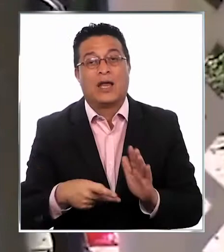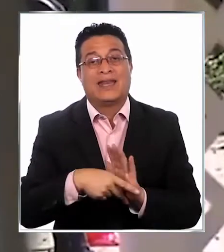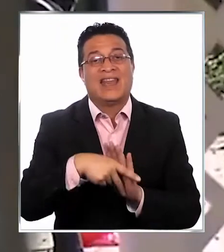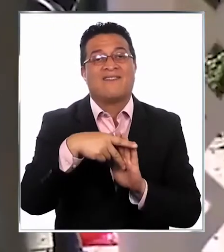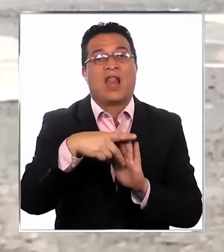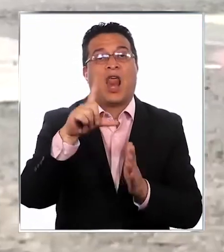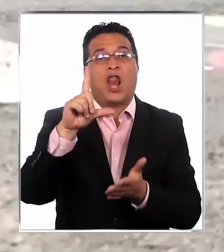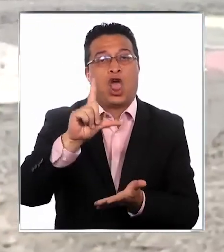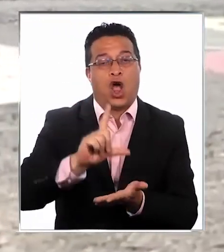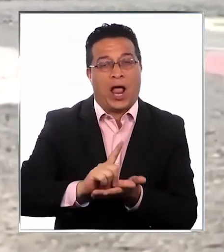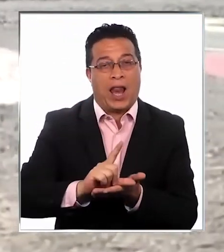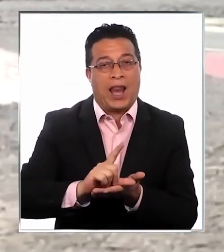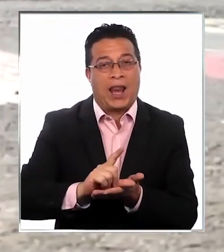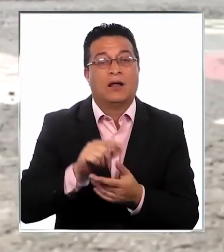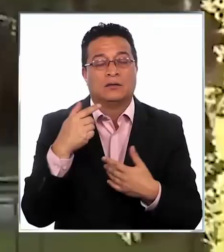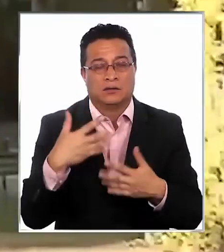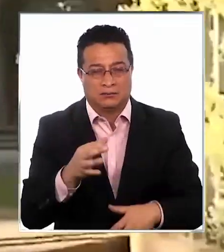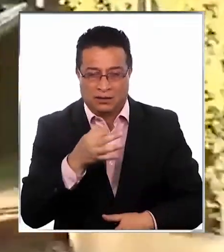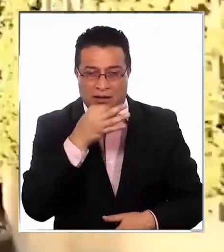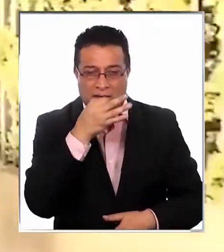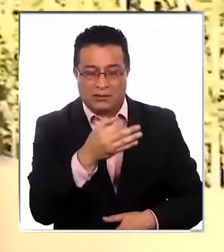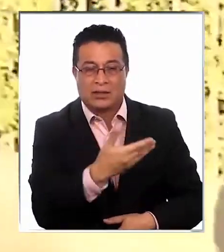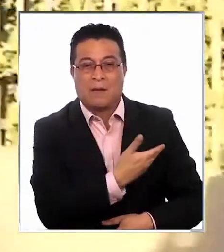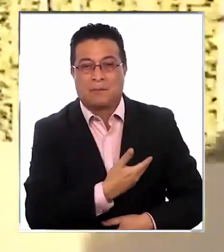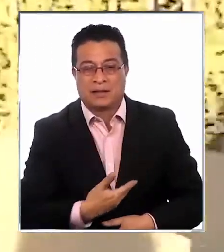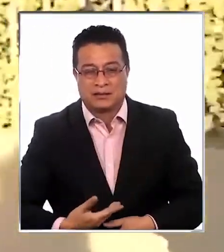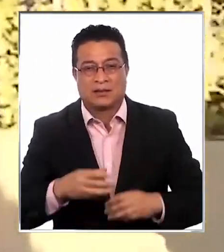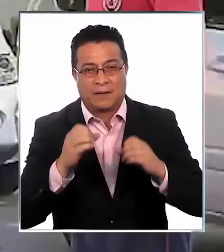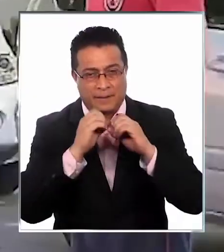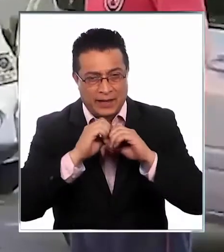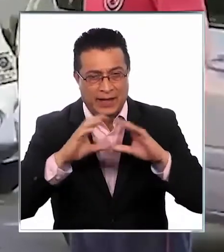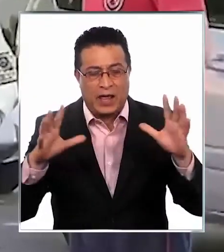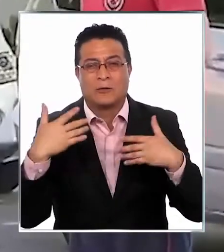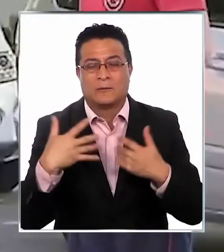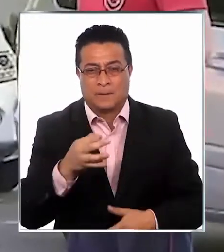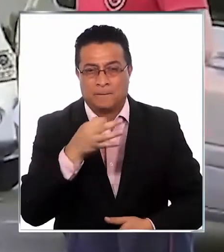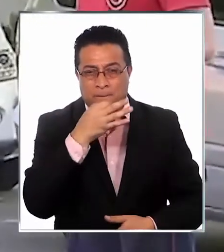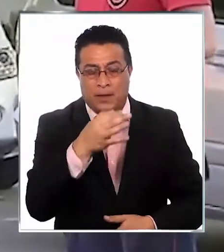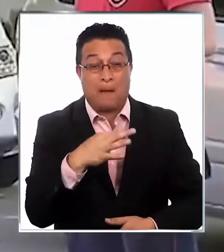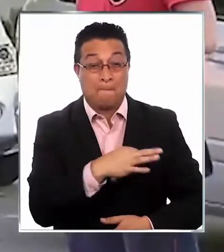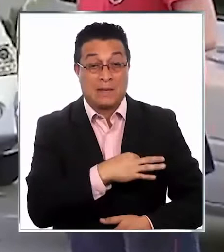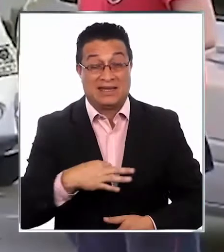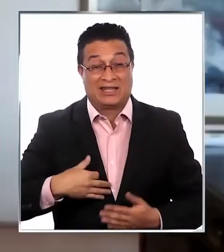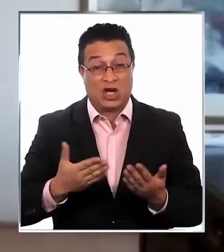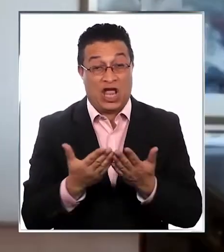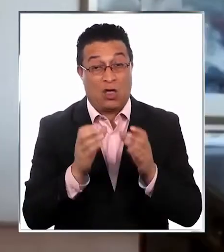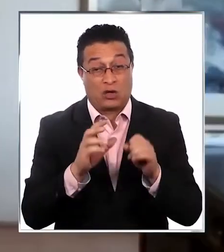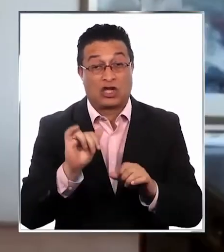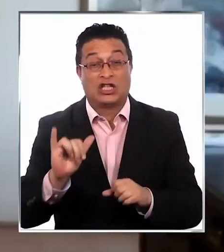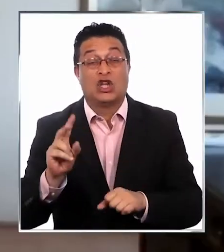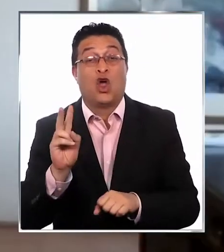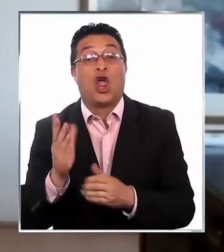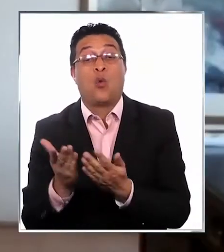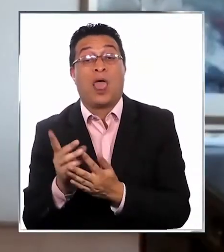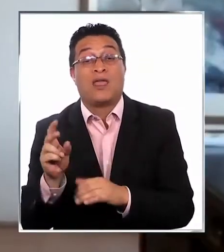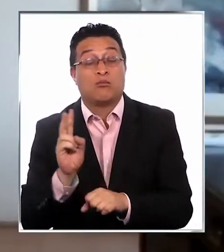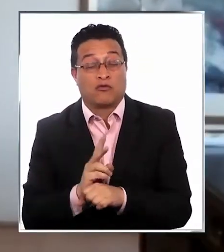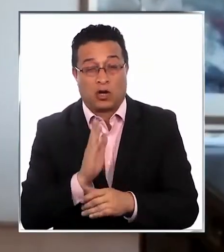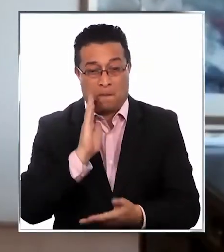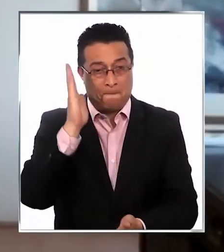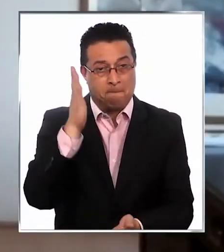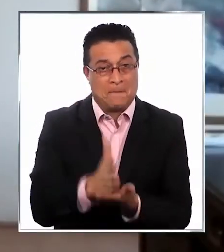local. Como lo hemos dicho, lo ha dicho el presidente con mucha claridad, no es ni el Ministerio de Educación ni el Colegio de Profesores el que va a